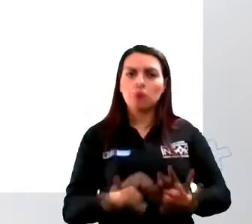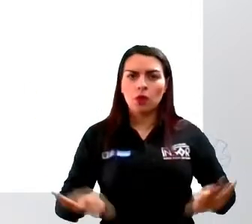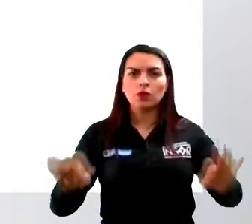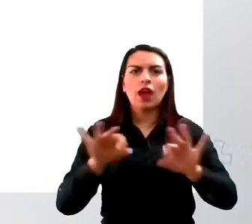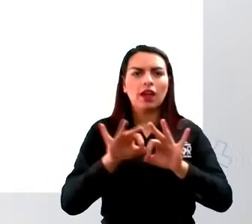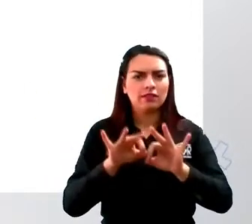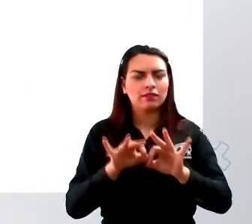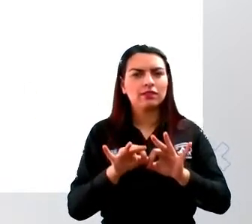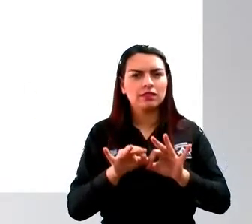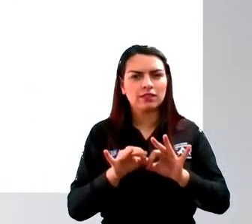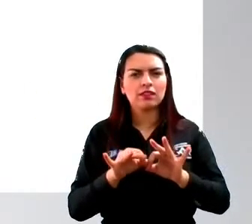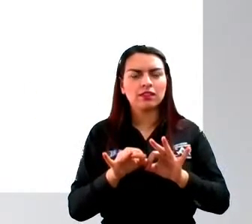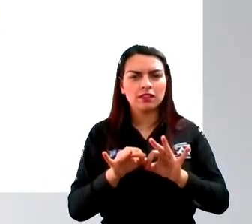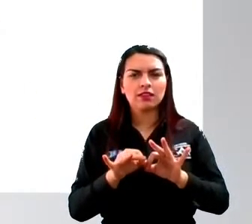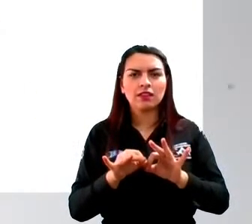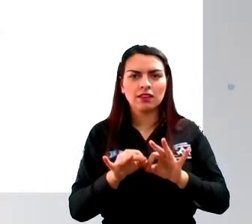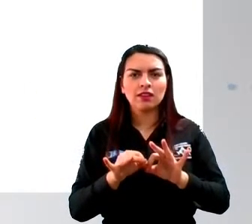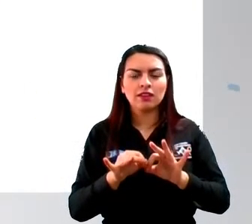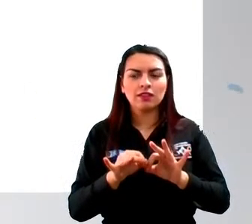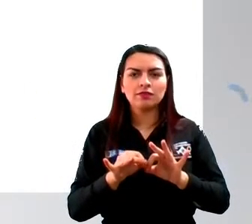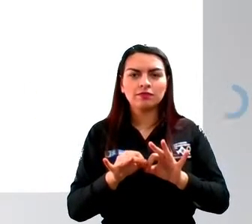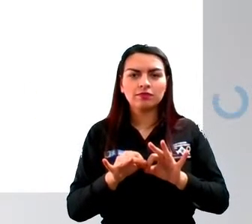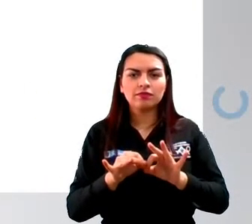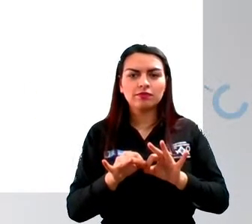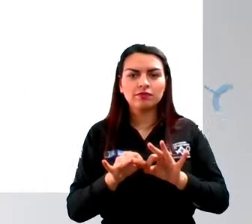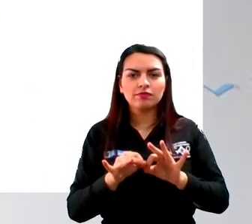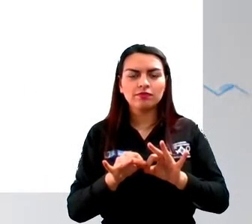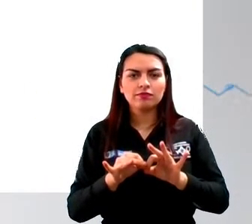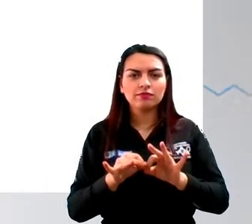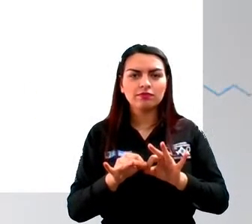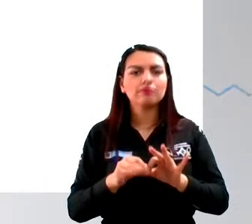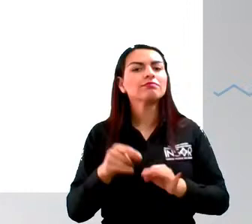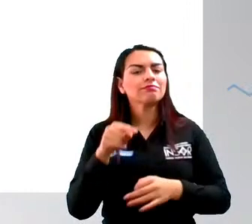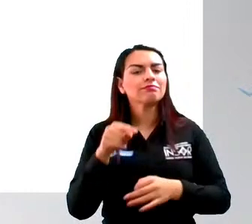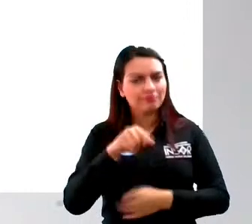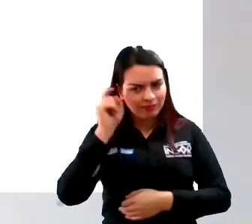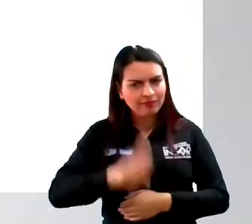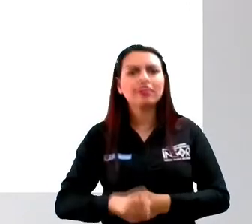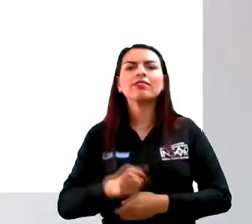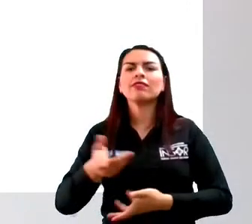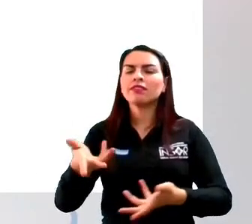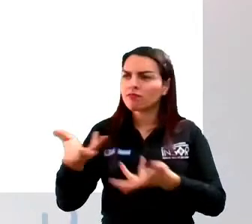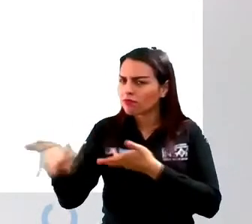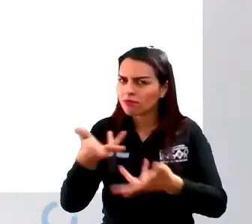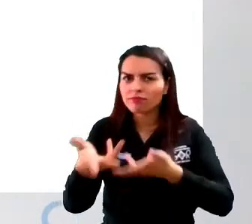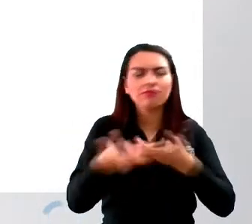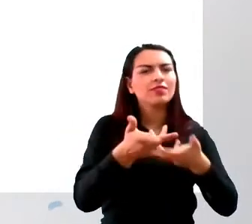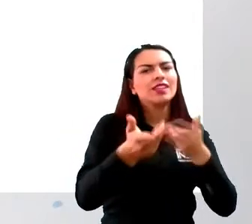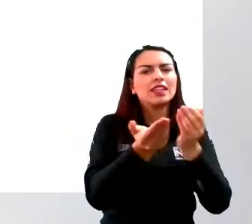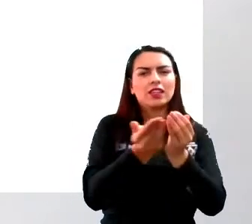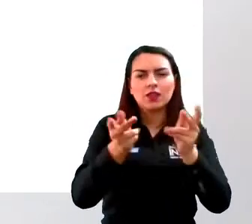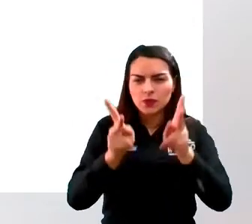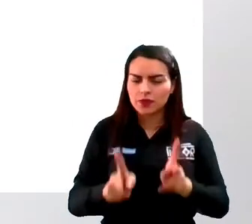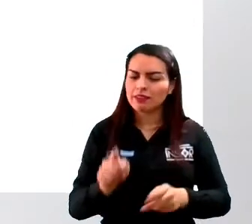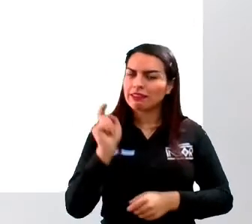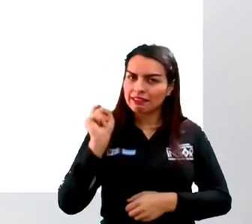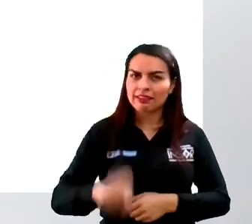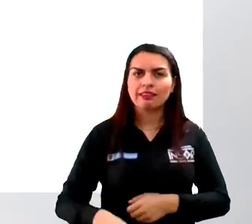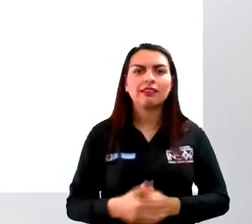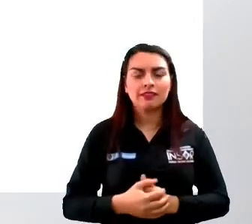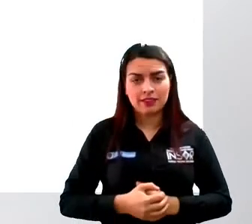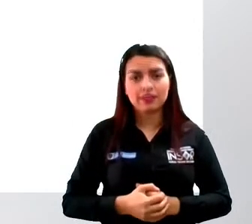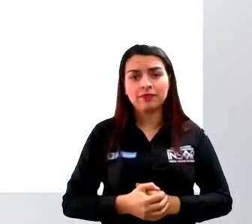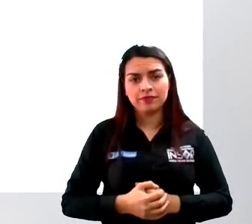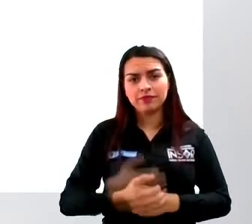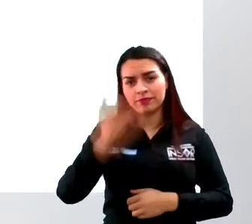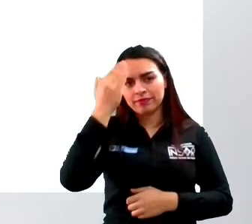tener la sincronía, presencia virtual. Debemos tener la interacción con nuestros estudiantes. Hay algunas otras cosas